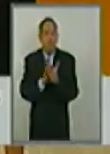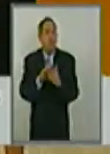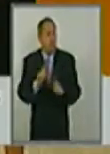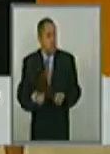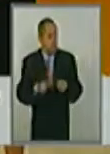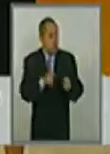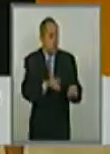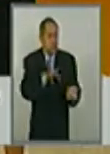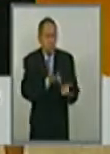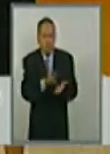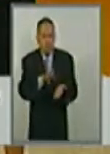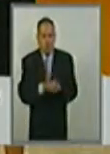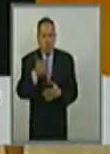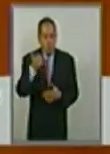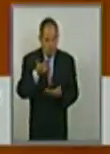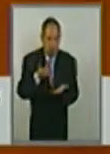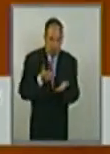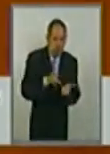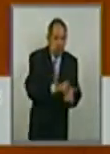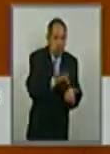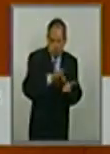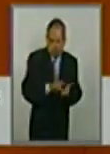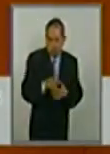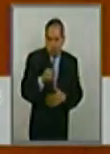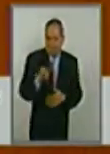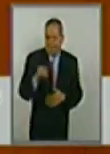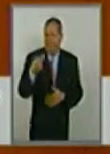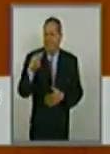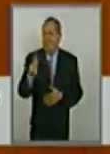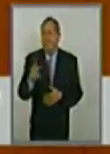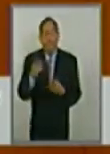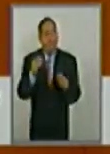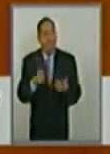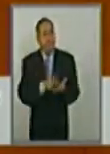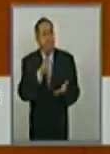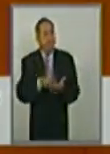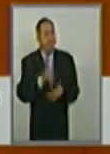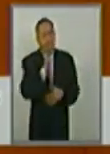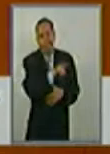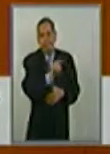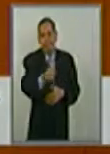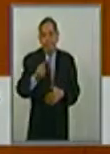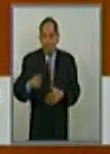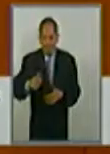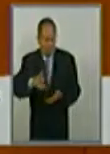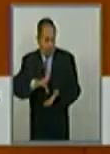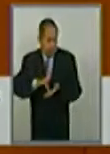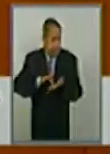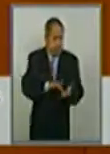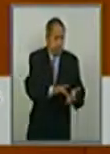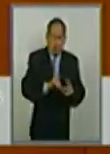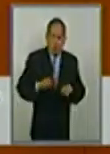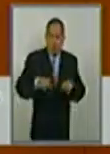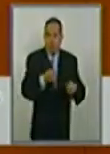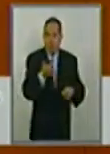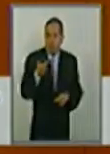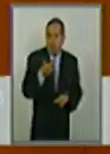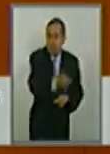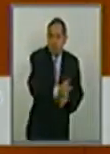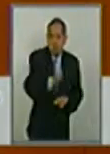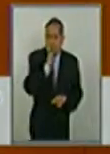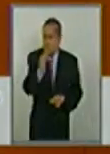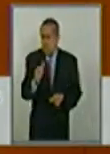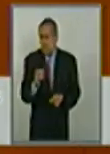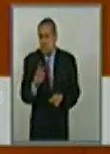brindarles un apoyo económico. Sin embargo, en muchas ocasiones, Estos apoyos no llegan o no